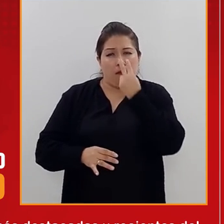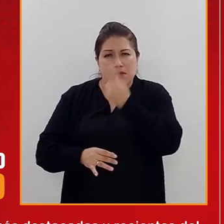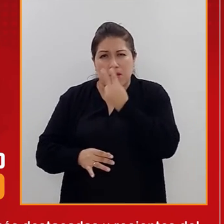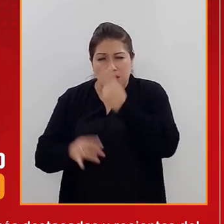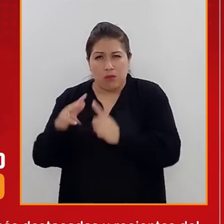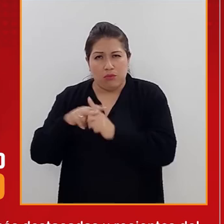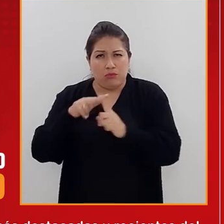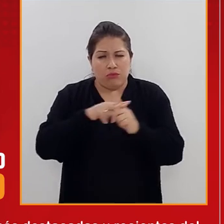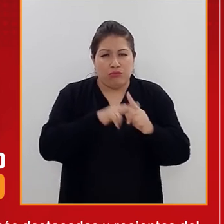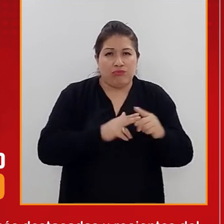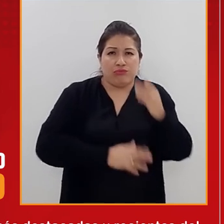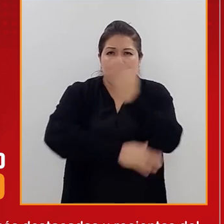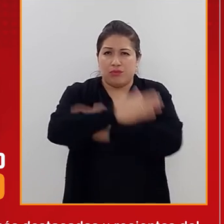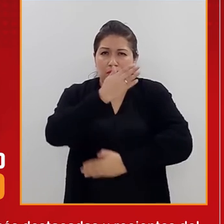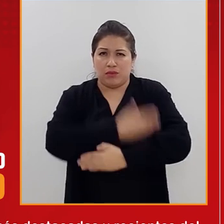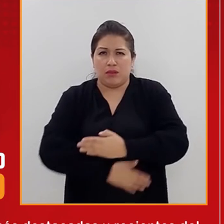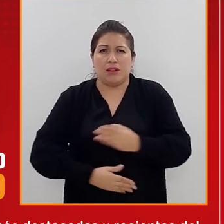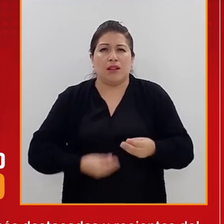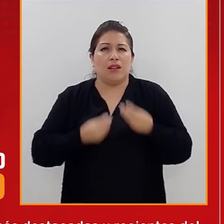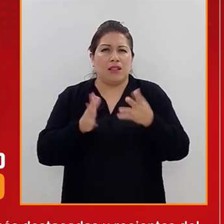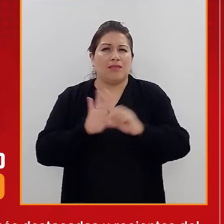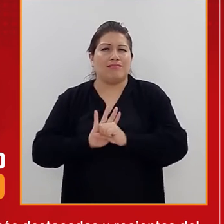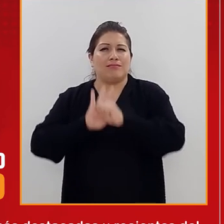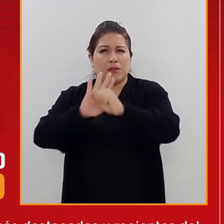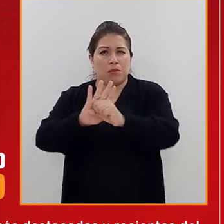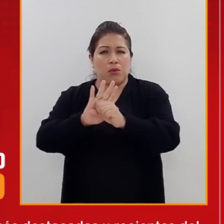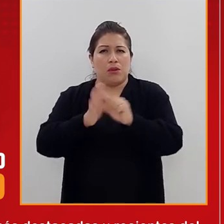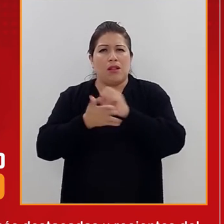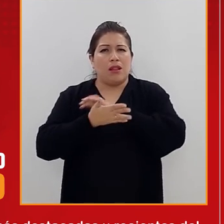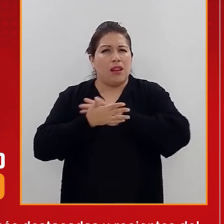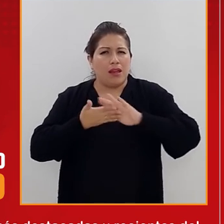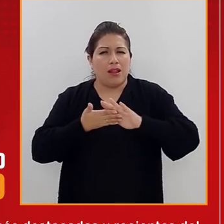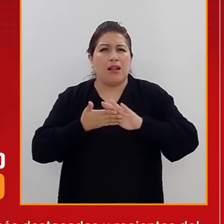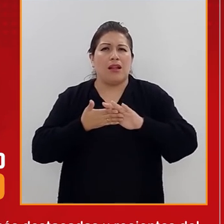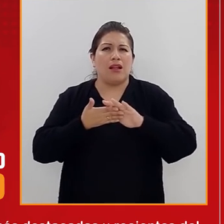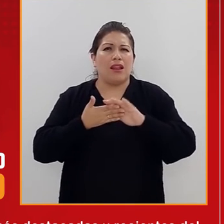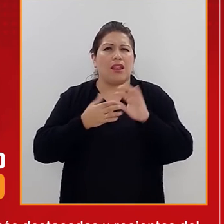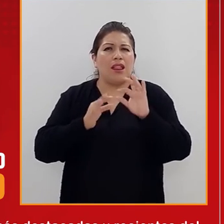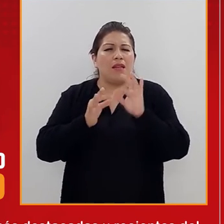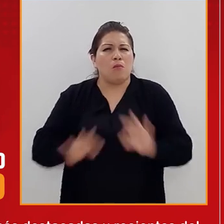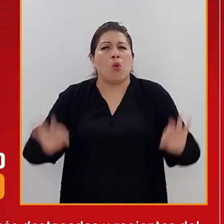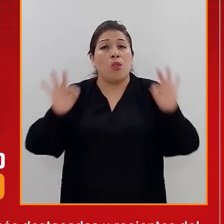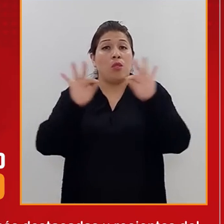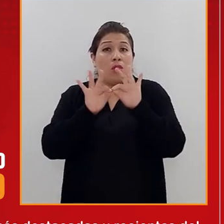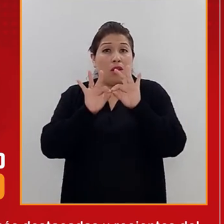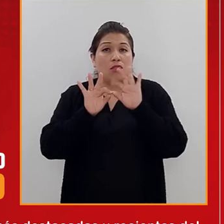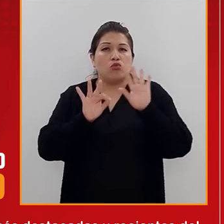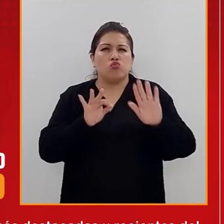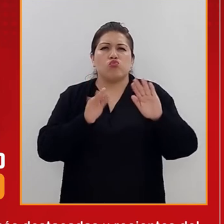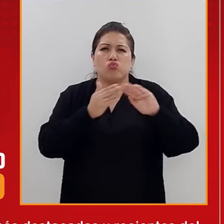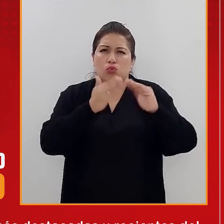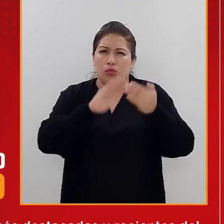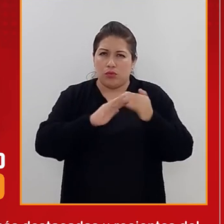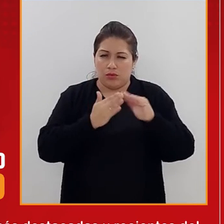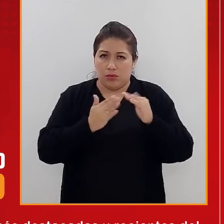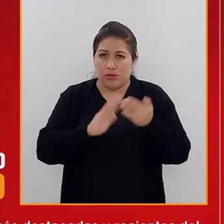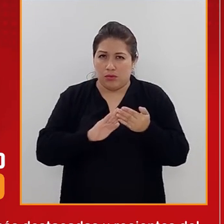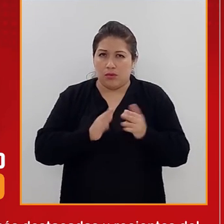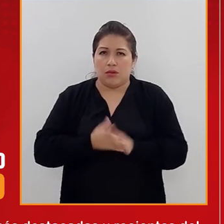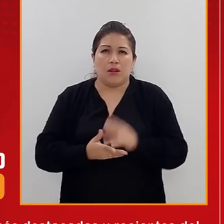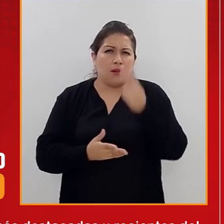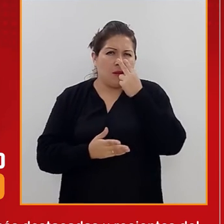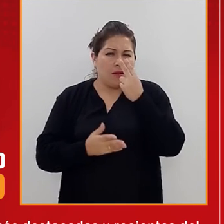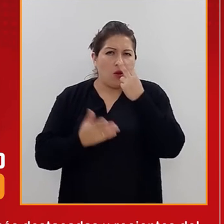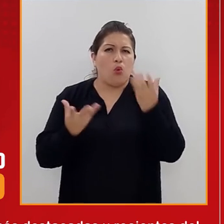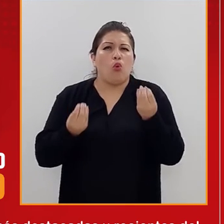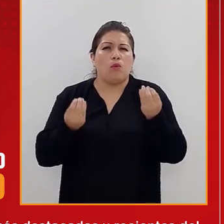precolombinos, las concepciones sobre discapacidad les daba una dimensión simbólica sagrada en la colonia, dadas las epidemias